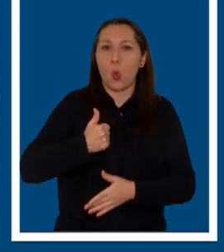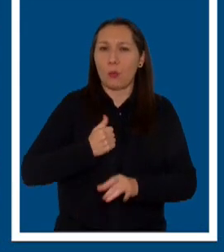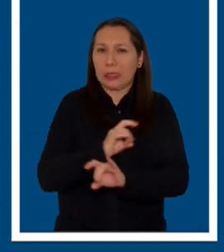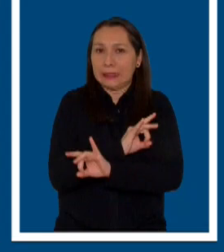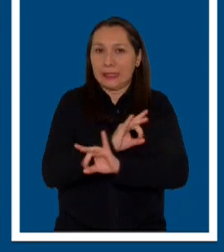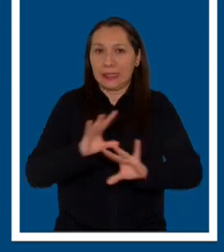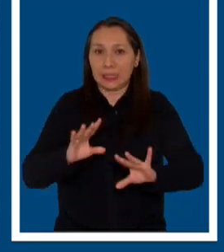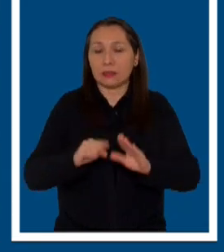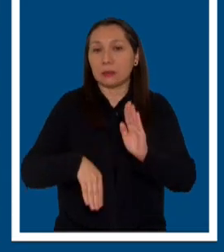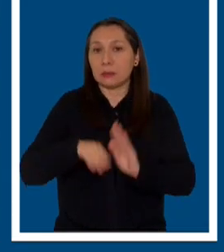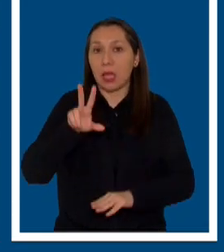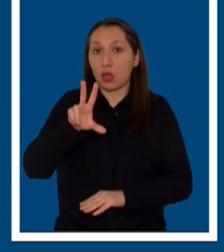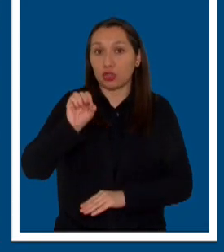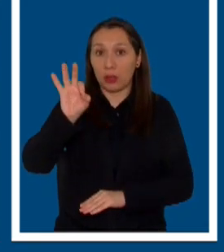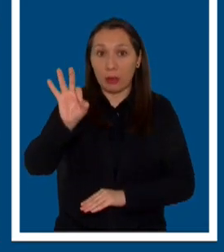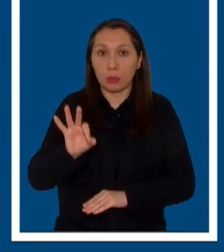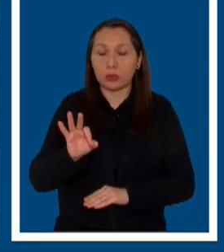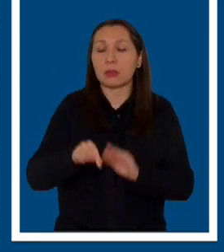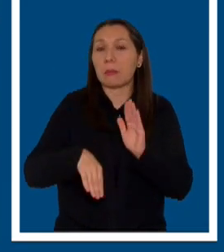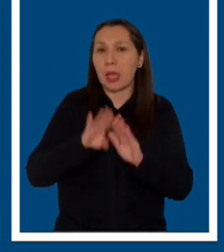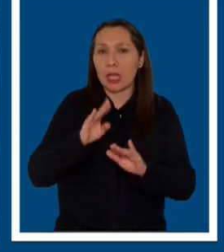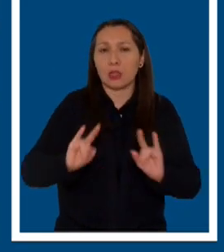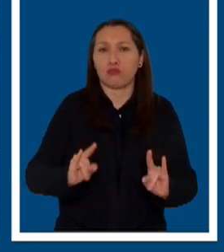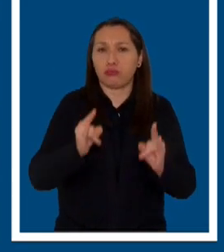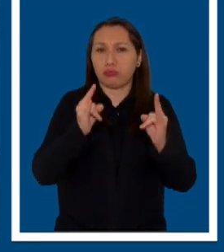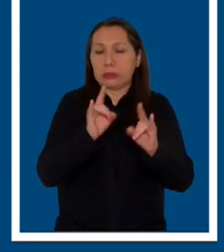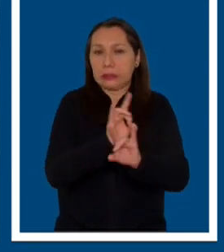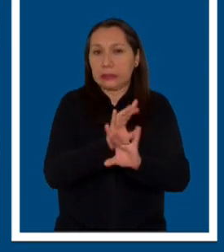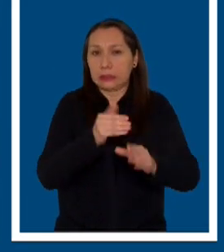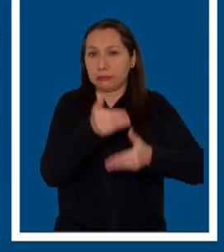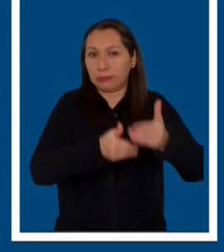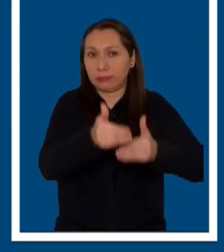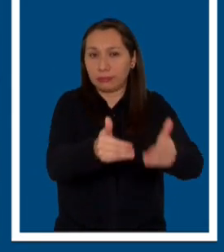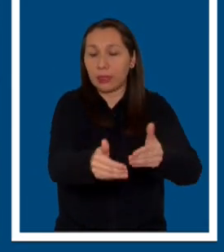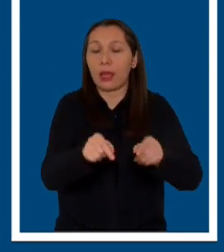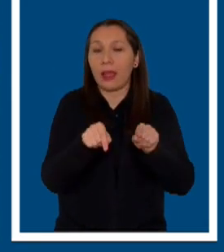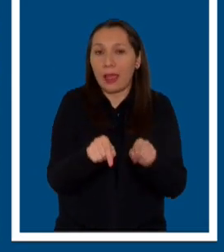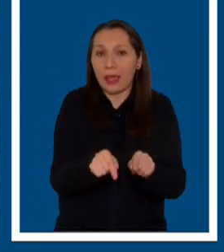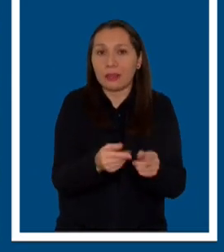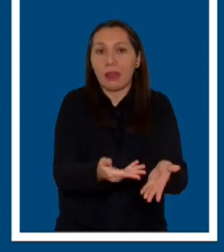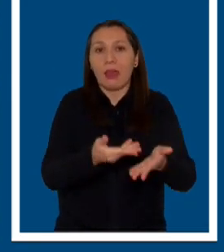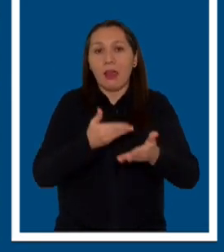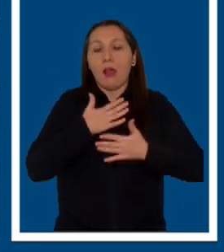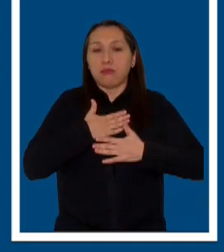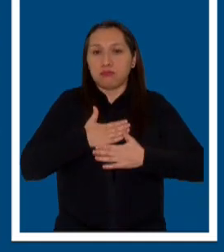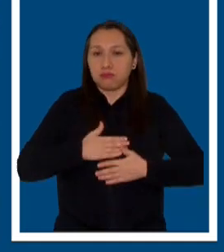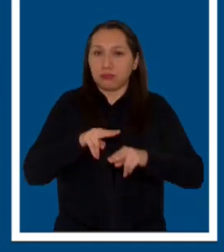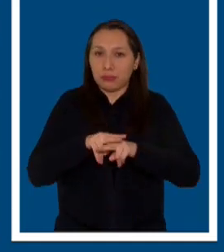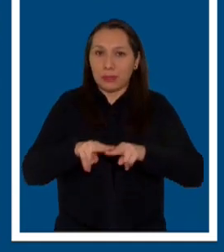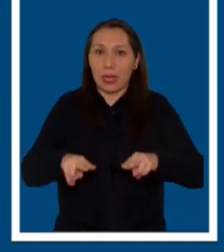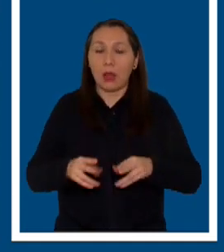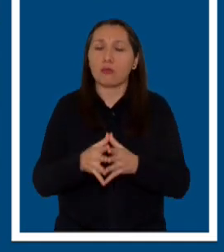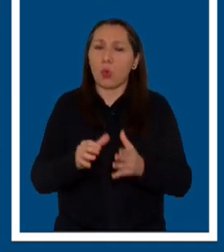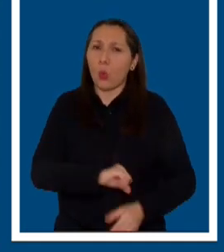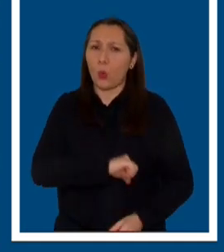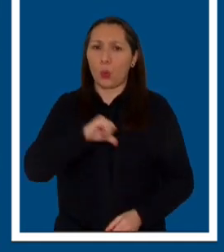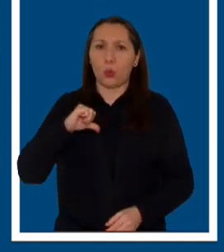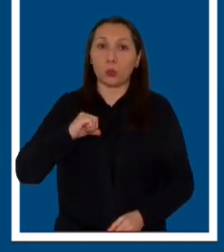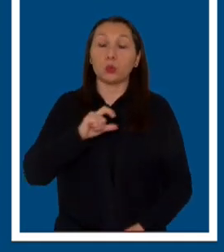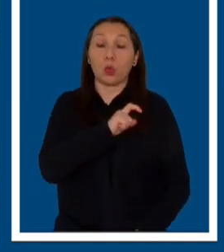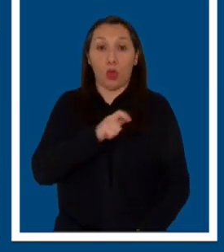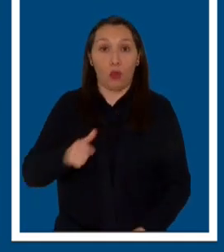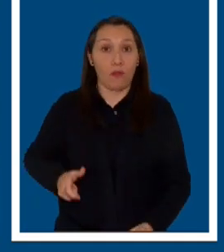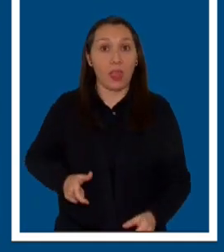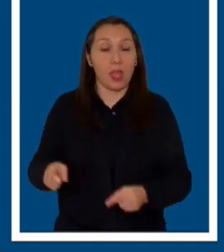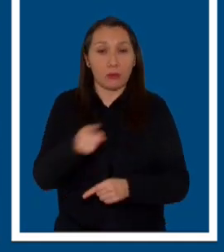que llevamos más del 80% con la mayoría de las obras avanzados Y eso nos da mucha tranquilidad y además mucho orgullo como gobierno